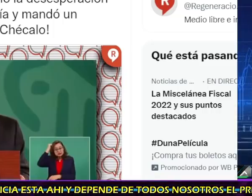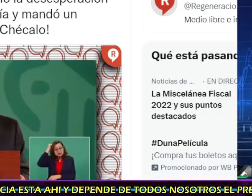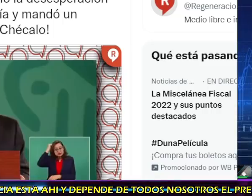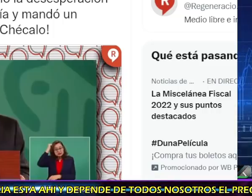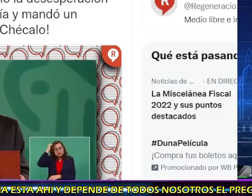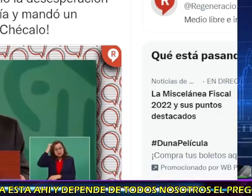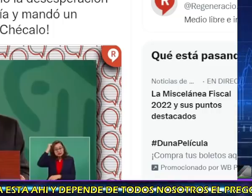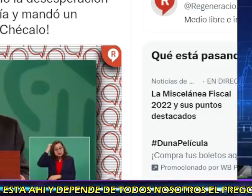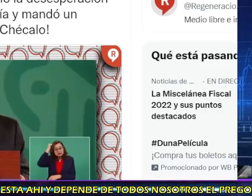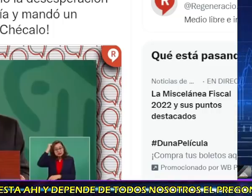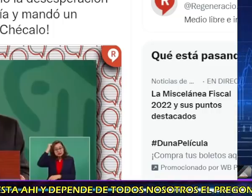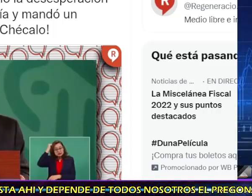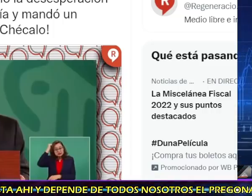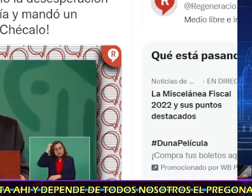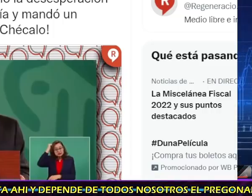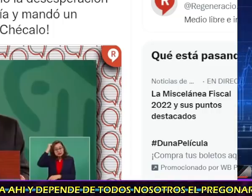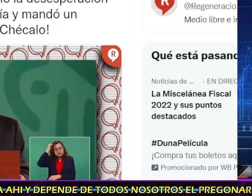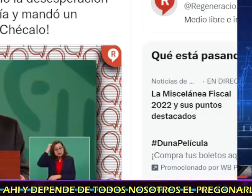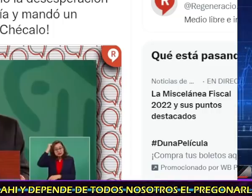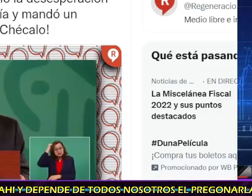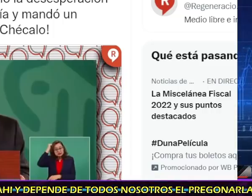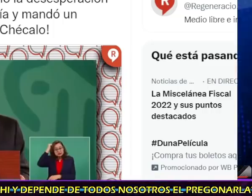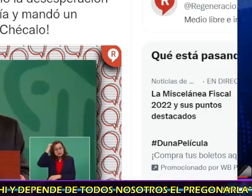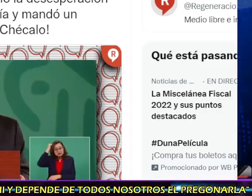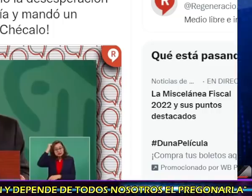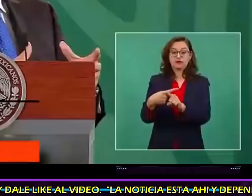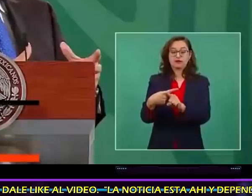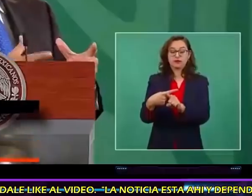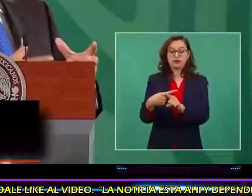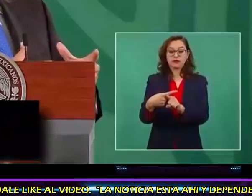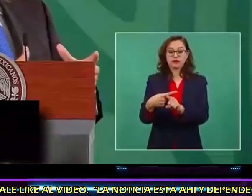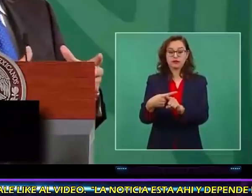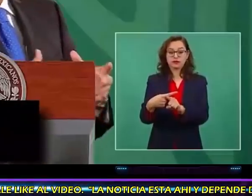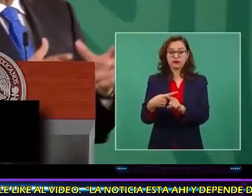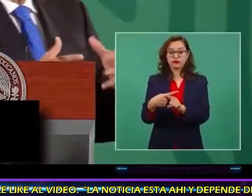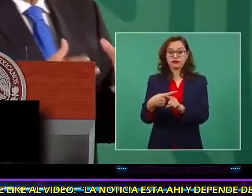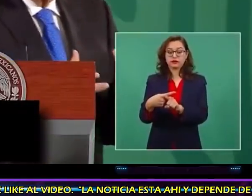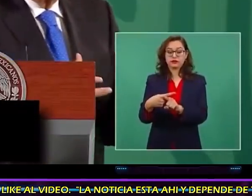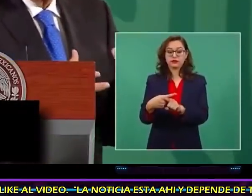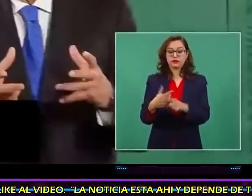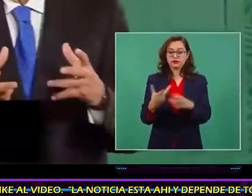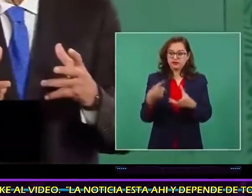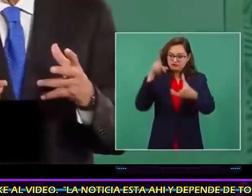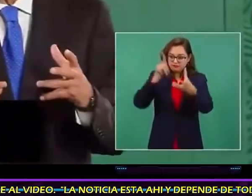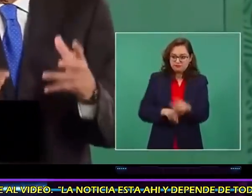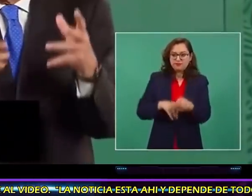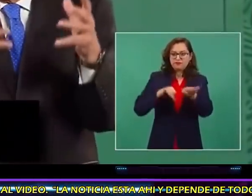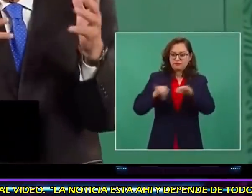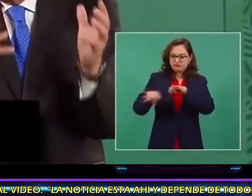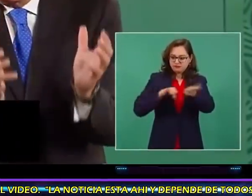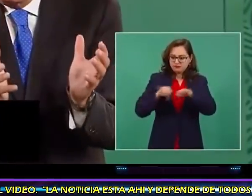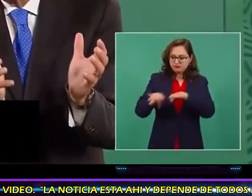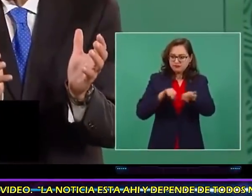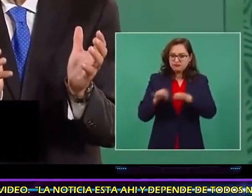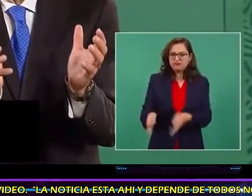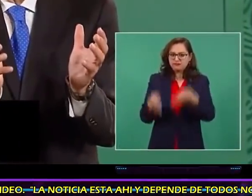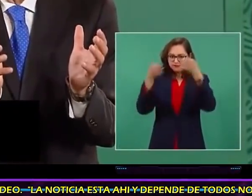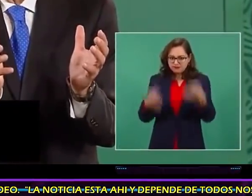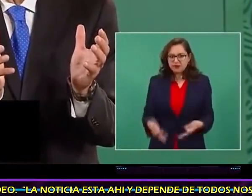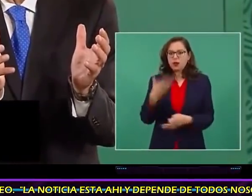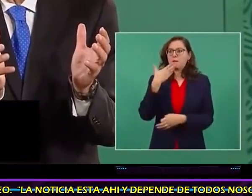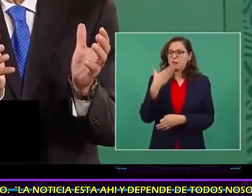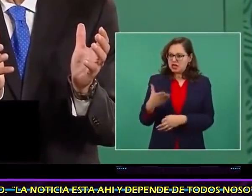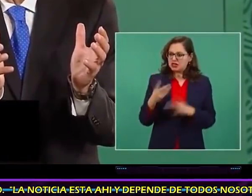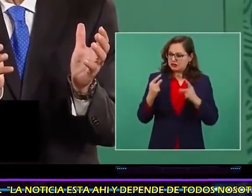para todos ellos. Vamos a recordarlo. Fortalecer la operación y dejarlas bien,